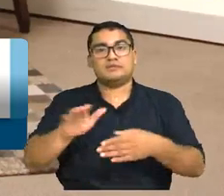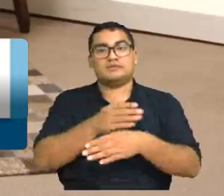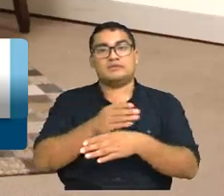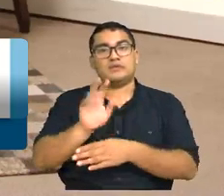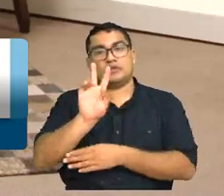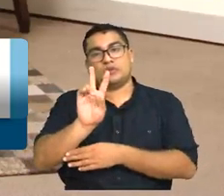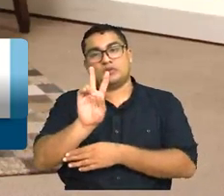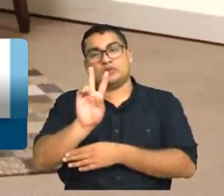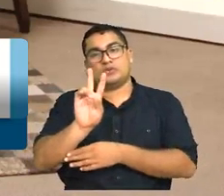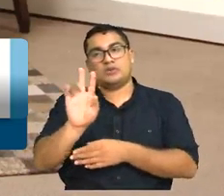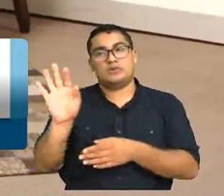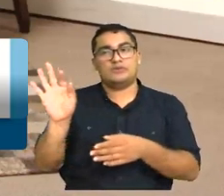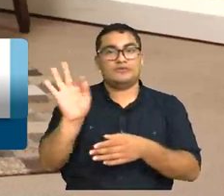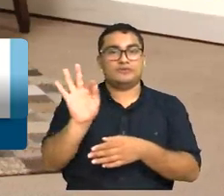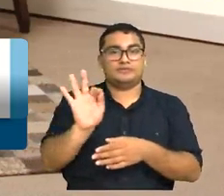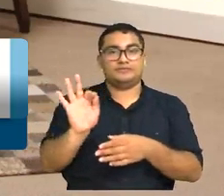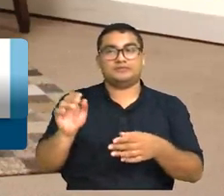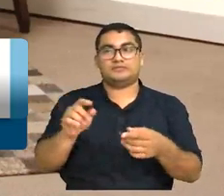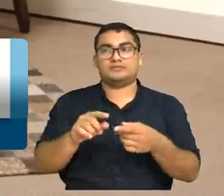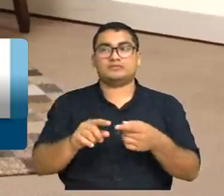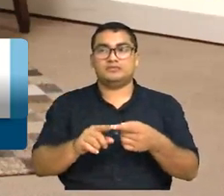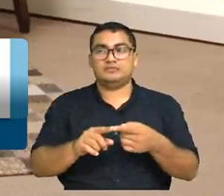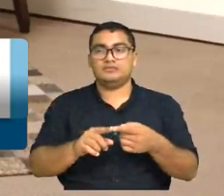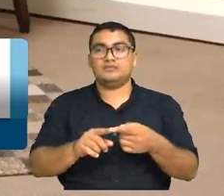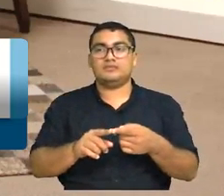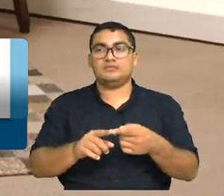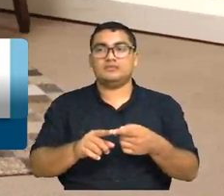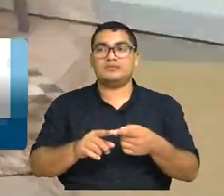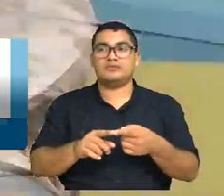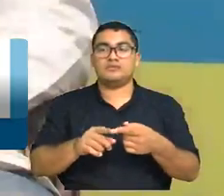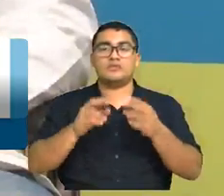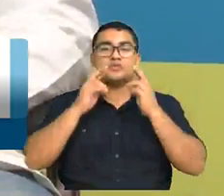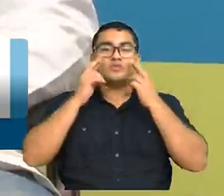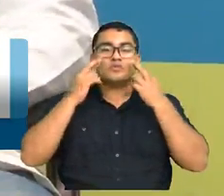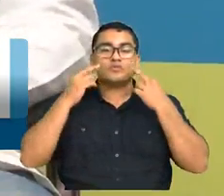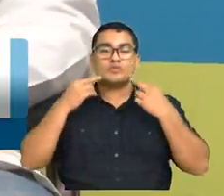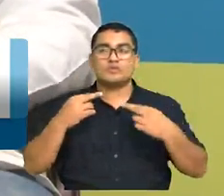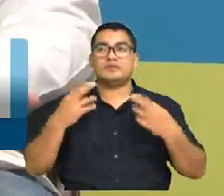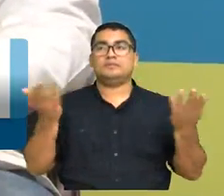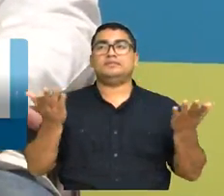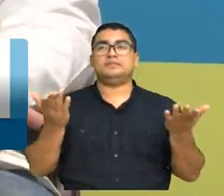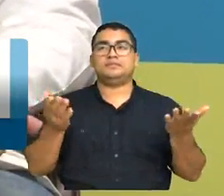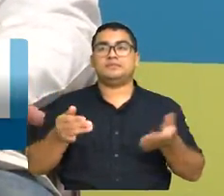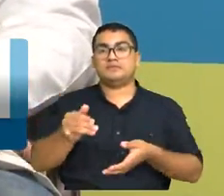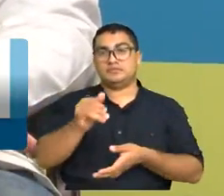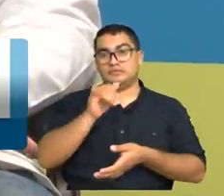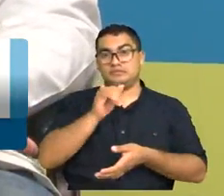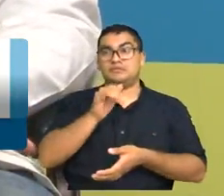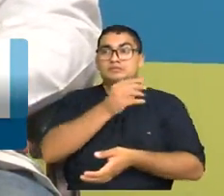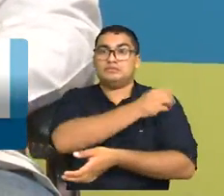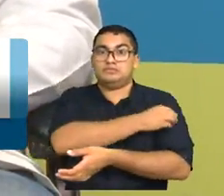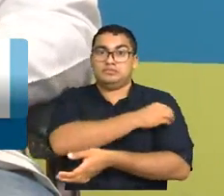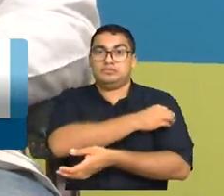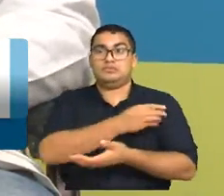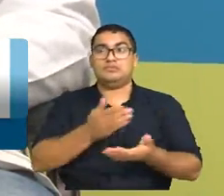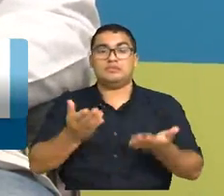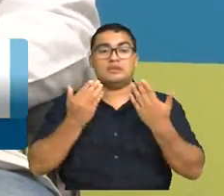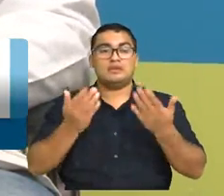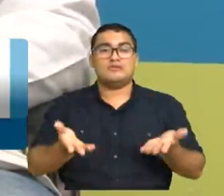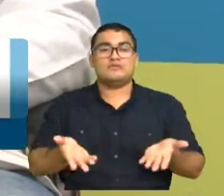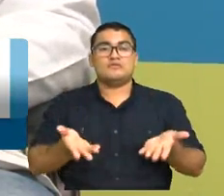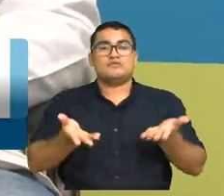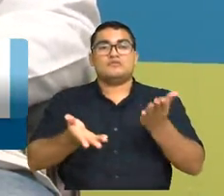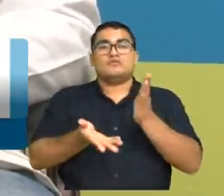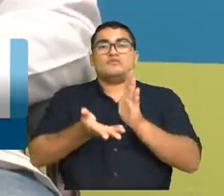Uno crea vasodilatación, uh-huh, que nos pone el color rubor, que eso es uno de los síntomas del golpe de calor. Y otra